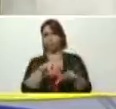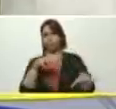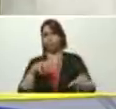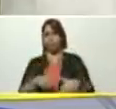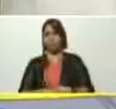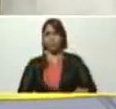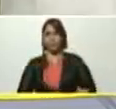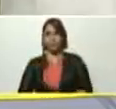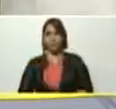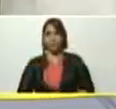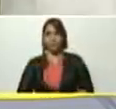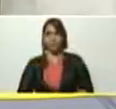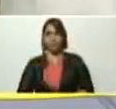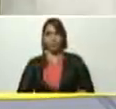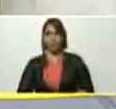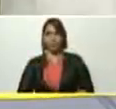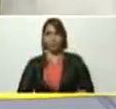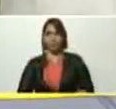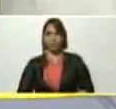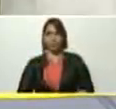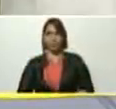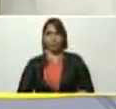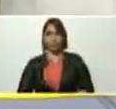Toma nota.